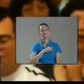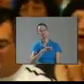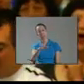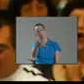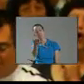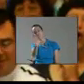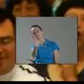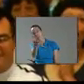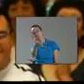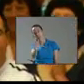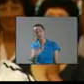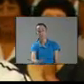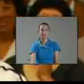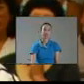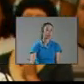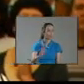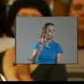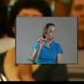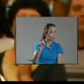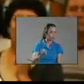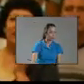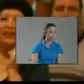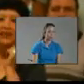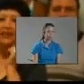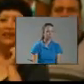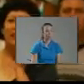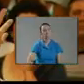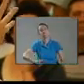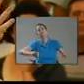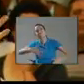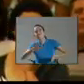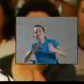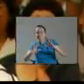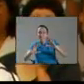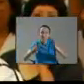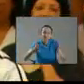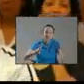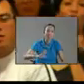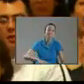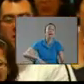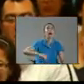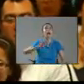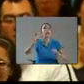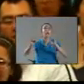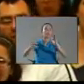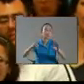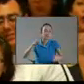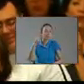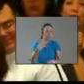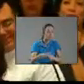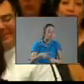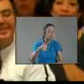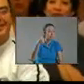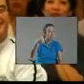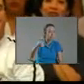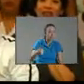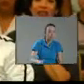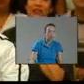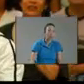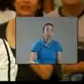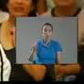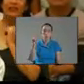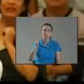ahí donde tú estás, haz esta oración conmigo. Di, Señor Jesús, yo te necesito. Ven a mi